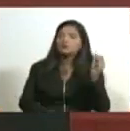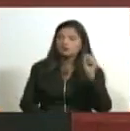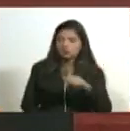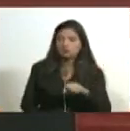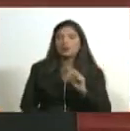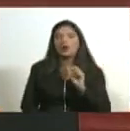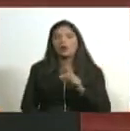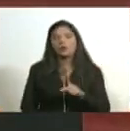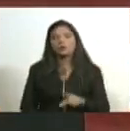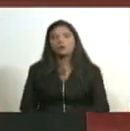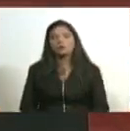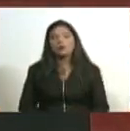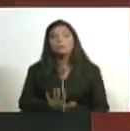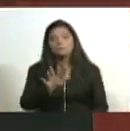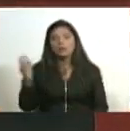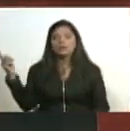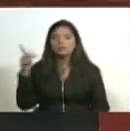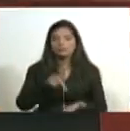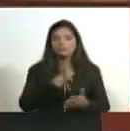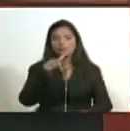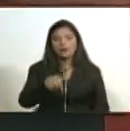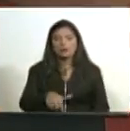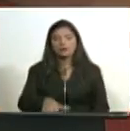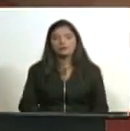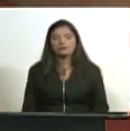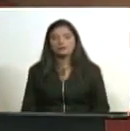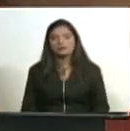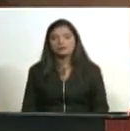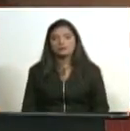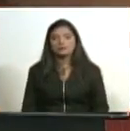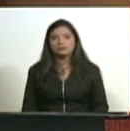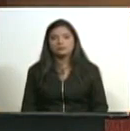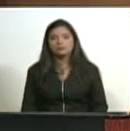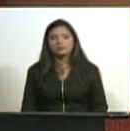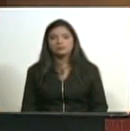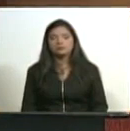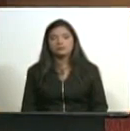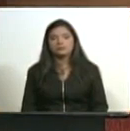Bueno. Viene en camino para acá. Monsieur Canciller.